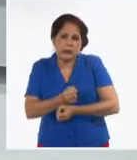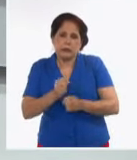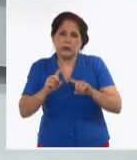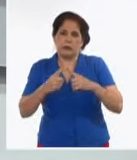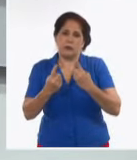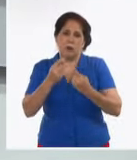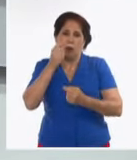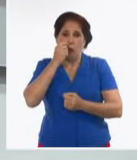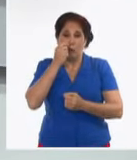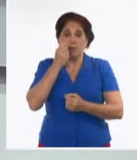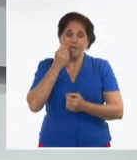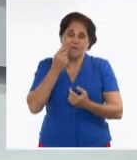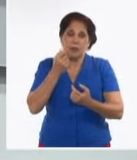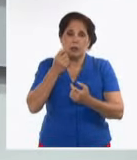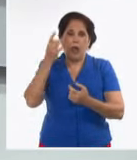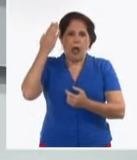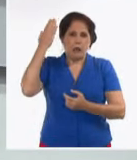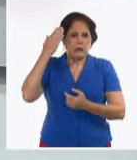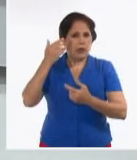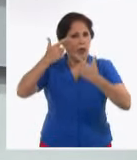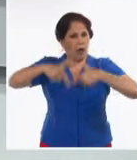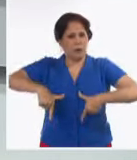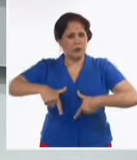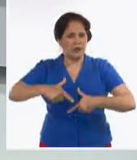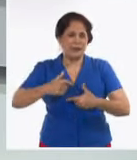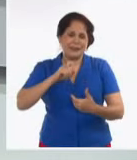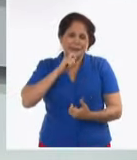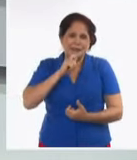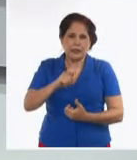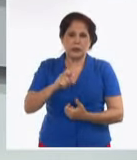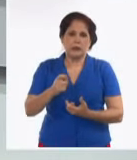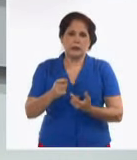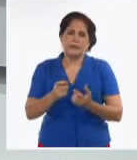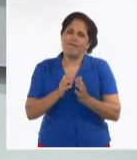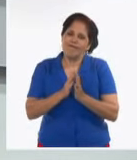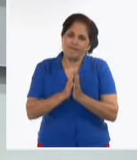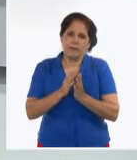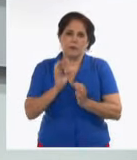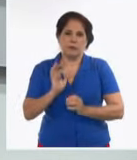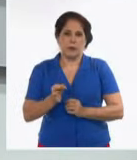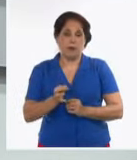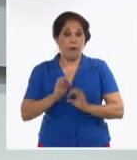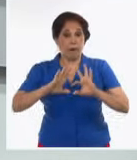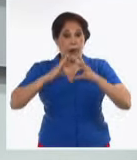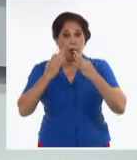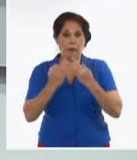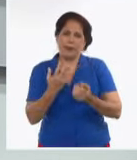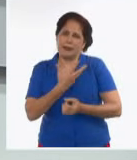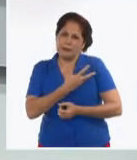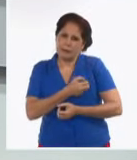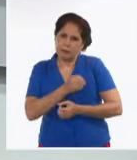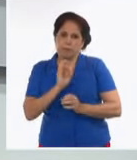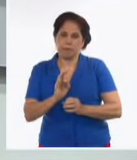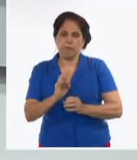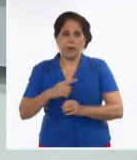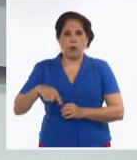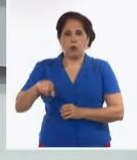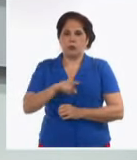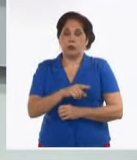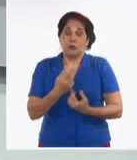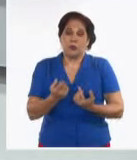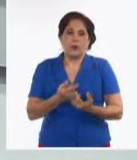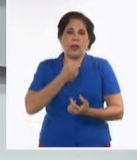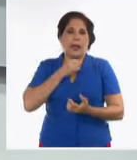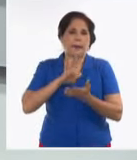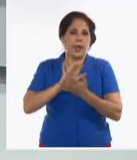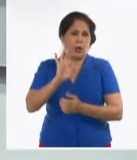Richards, expresaron sus condolencias en sus redes sociales institucionales. Desde este espacio transmitimos nuestro más sentido pésame